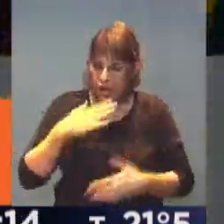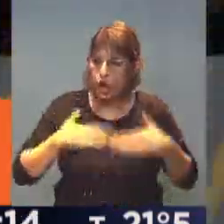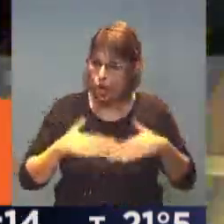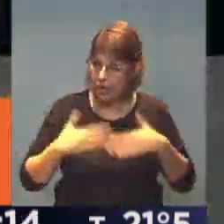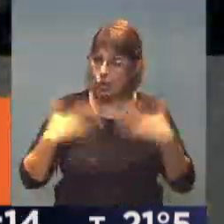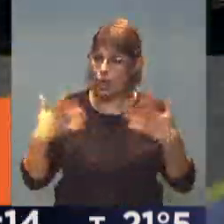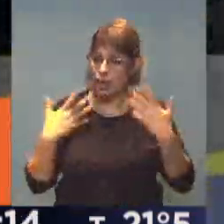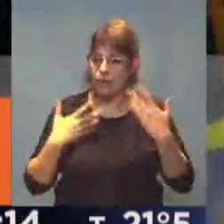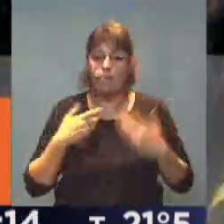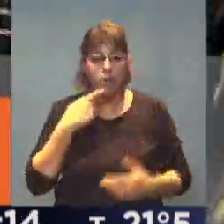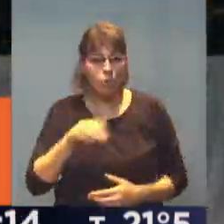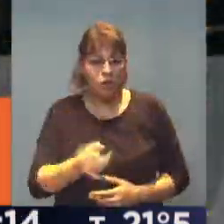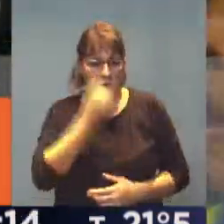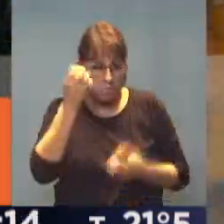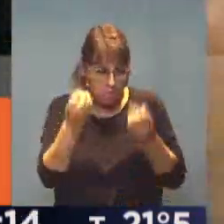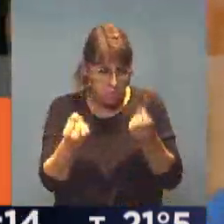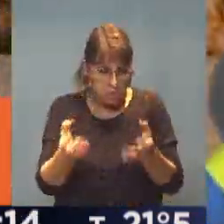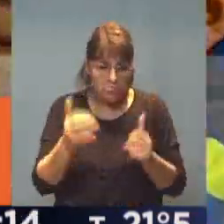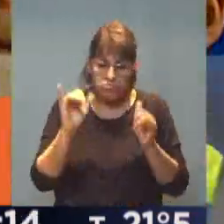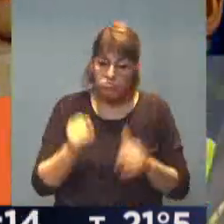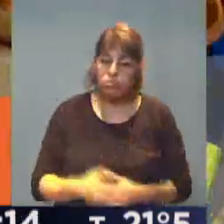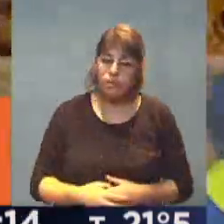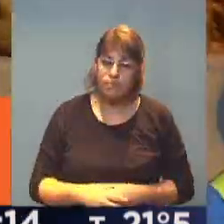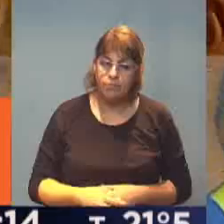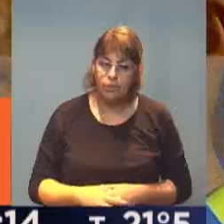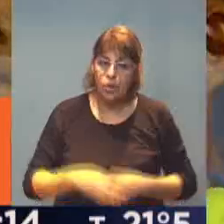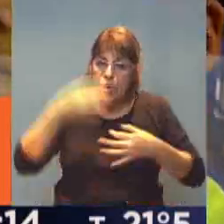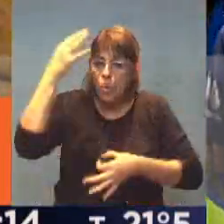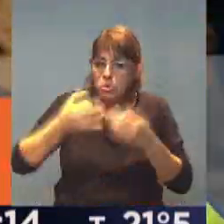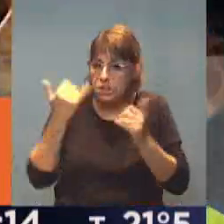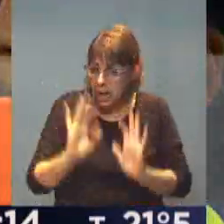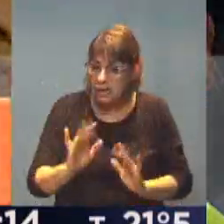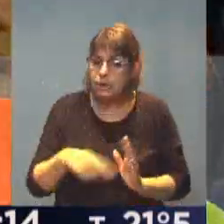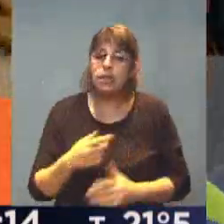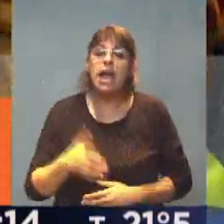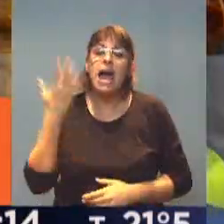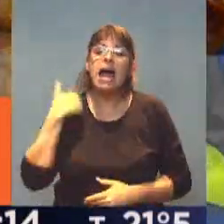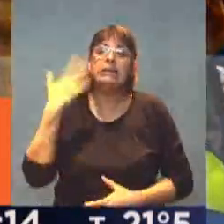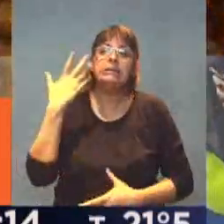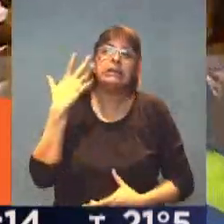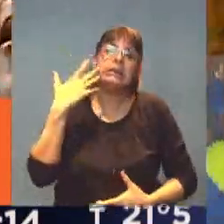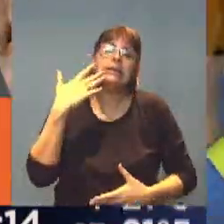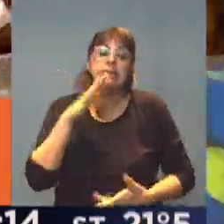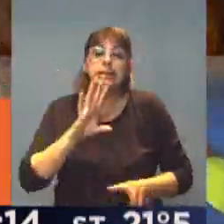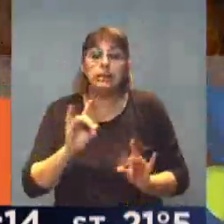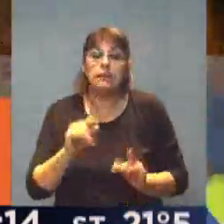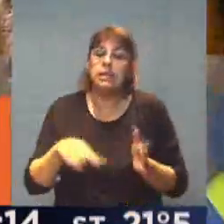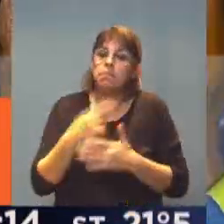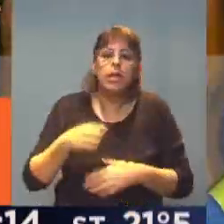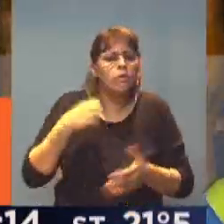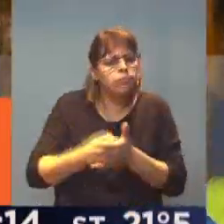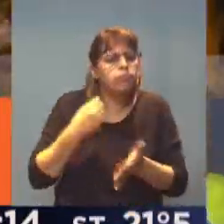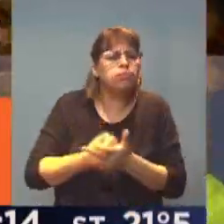¿Son justos campeones? Sí, sí, porque si en algún momento muy bien no nos salió la cosa, pero siempre seguimos adelante,